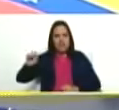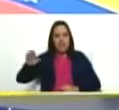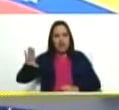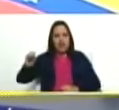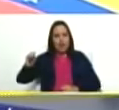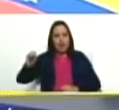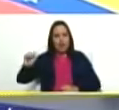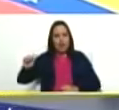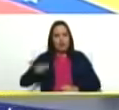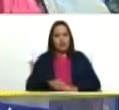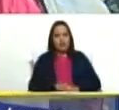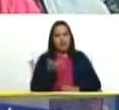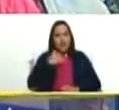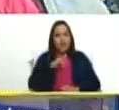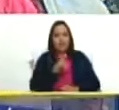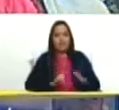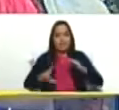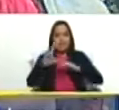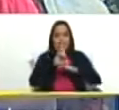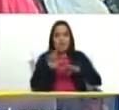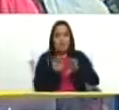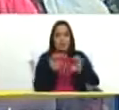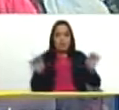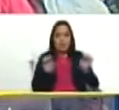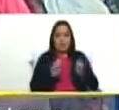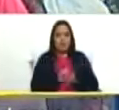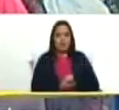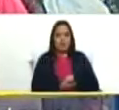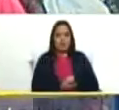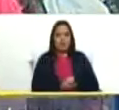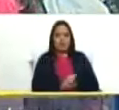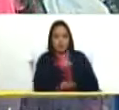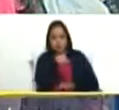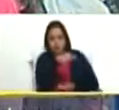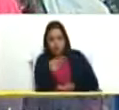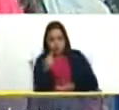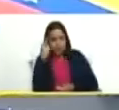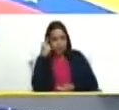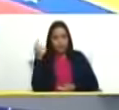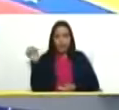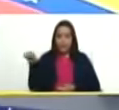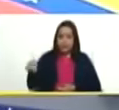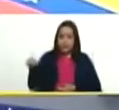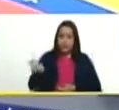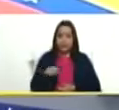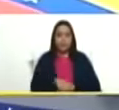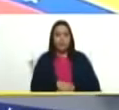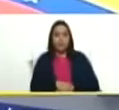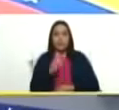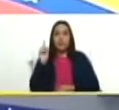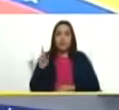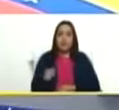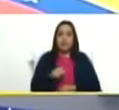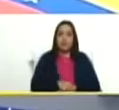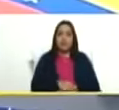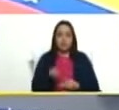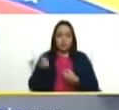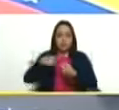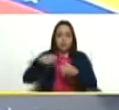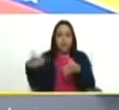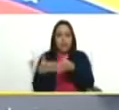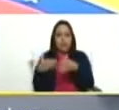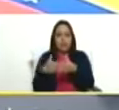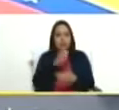Es licenciada en educación, correcto, y además forma parte del equipo de la